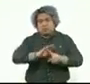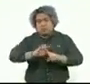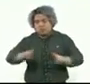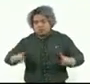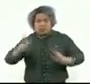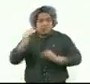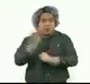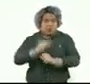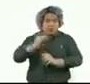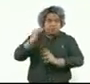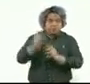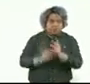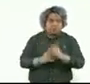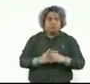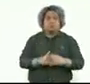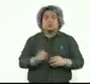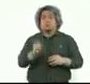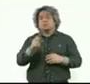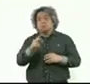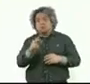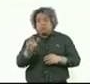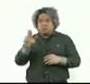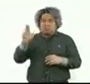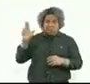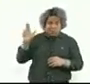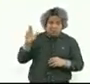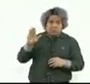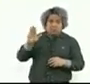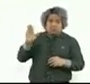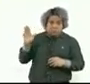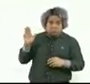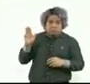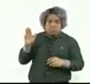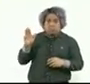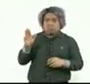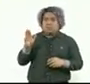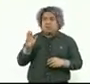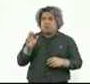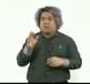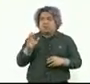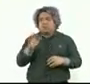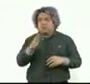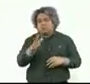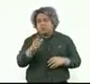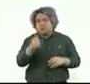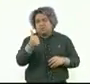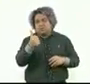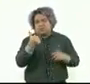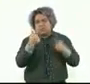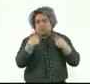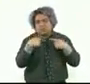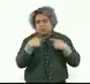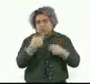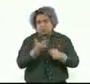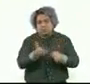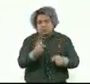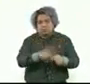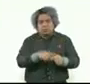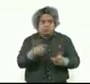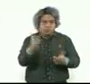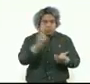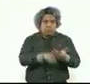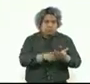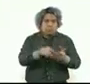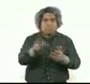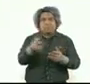Entre el martes y miércoles hubo, si bien un descenso de 6 camas en hospital, se